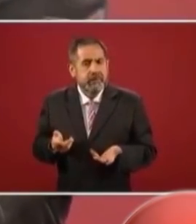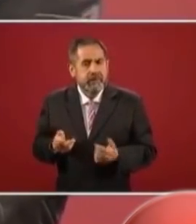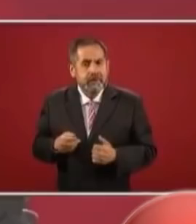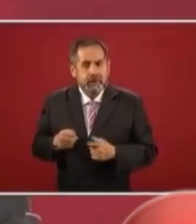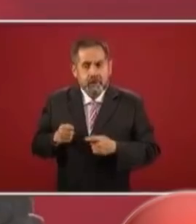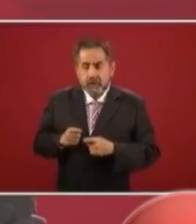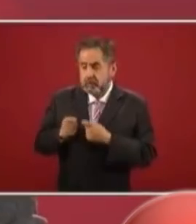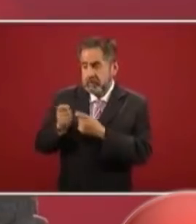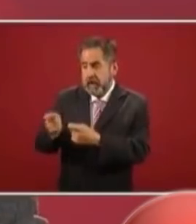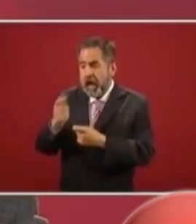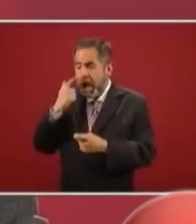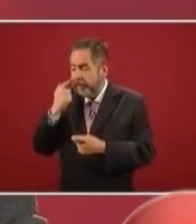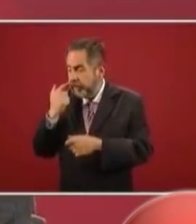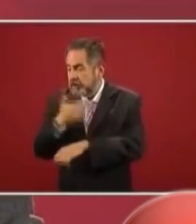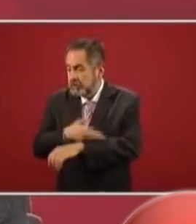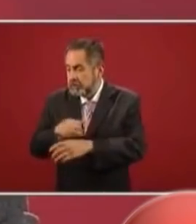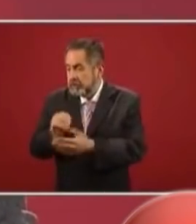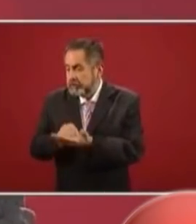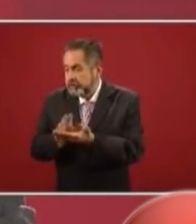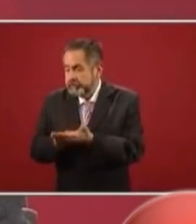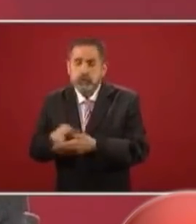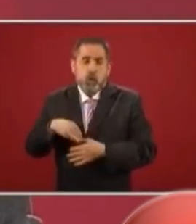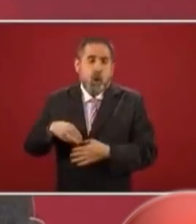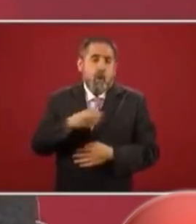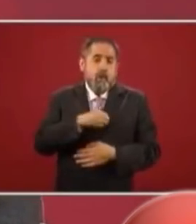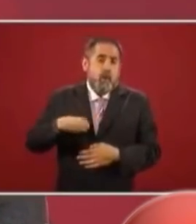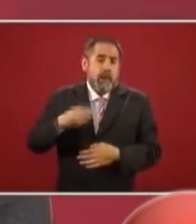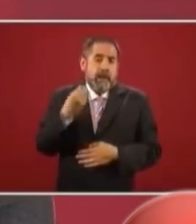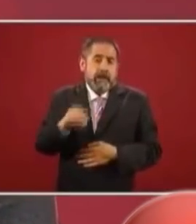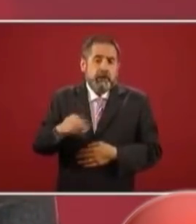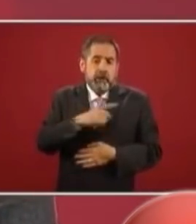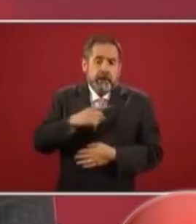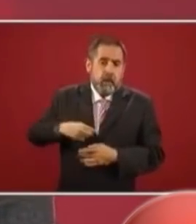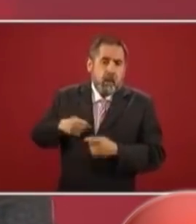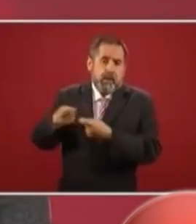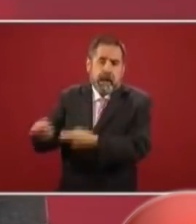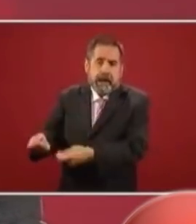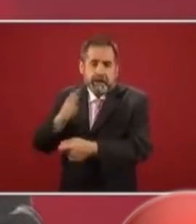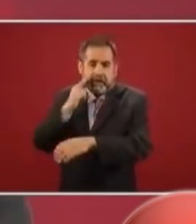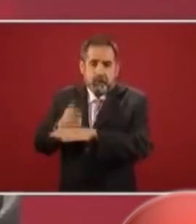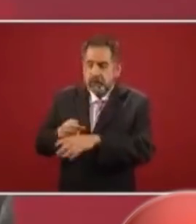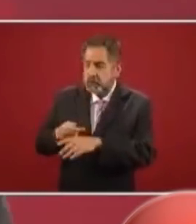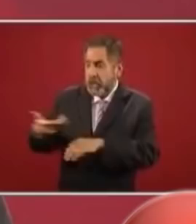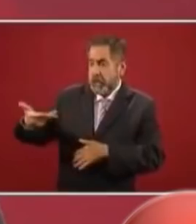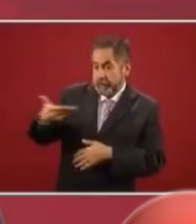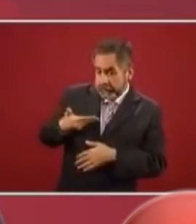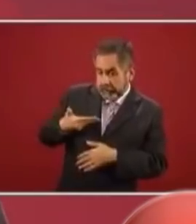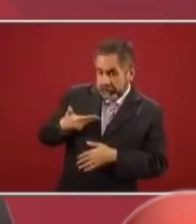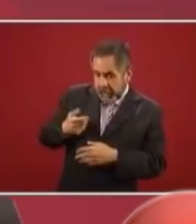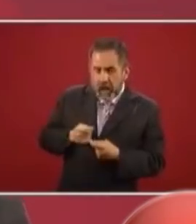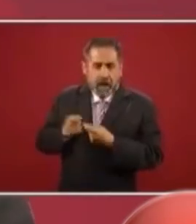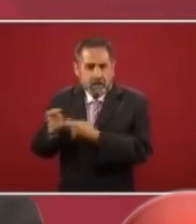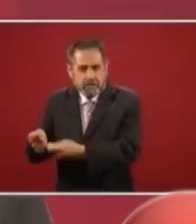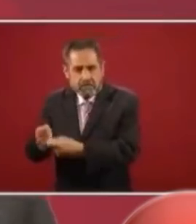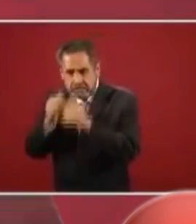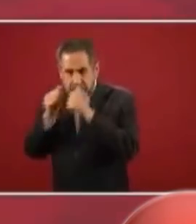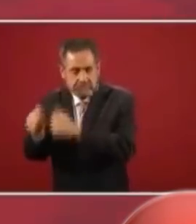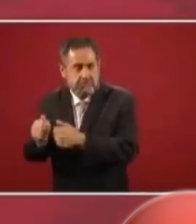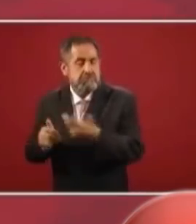que lograr. Es una obligación de la Secretaría del Trabajo, o sea, atender estas